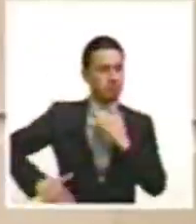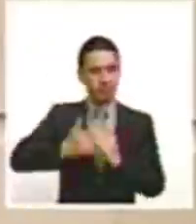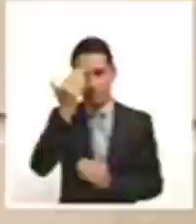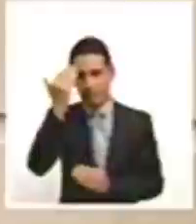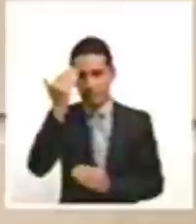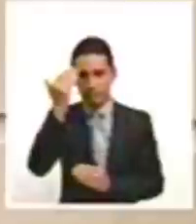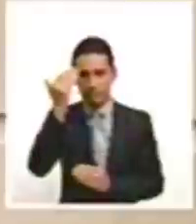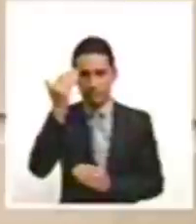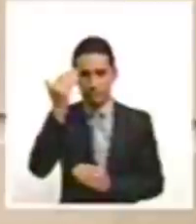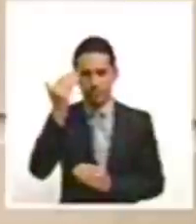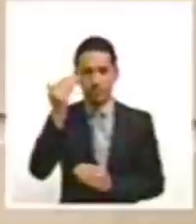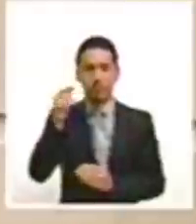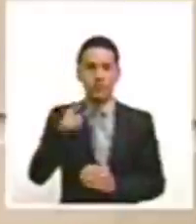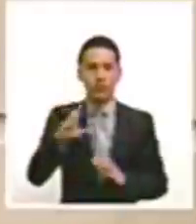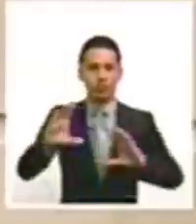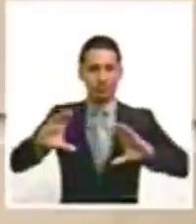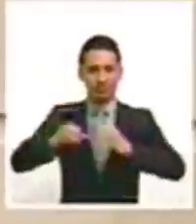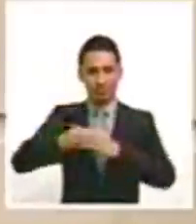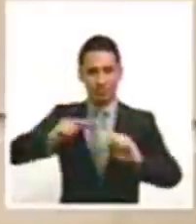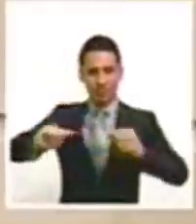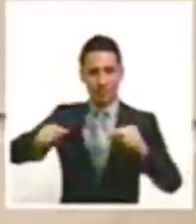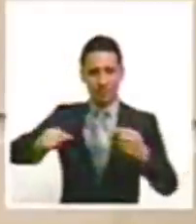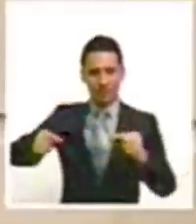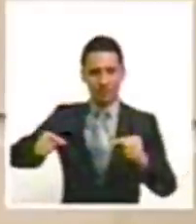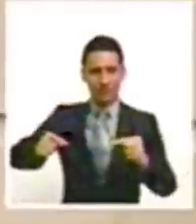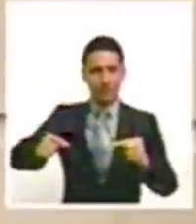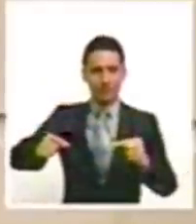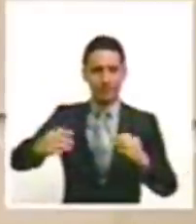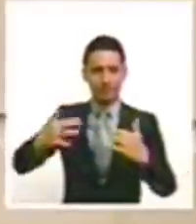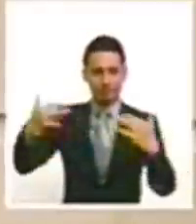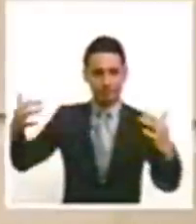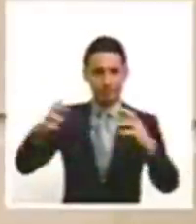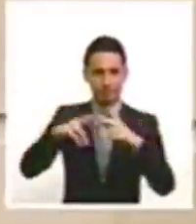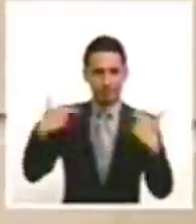iniciar la sesión plenaria.